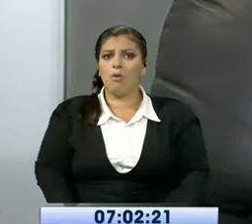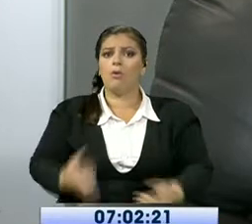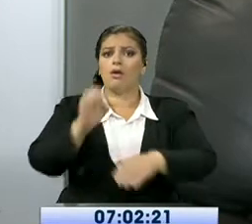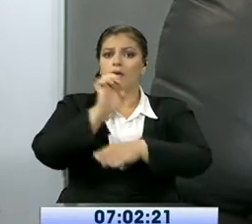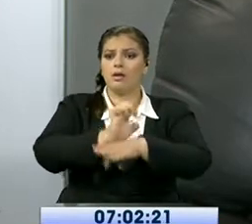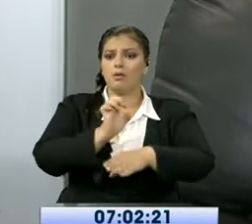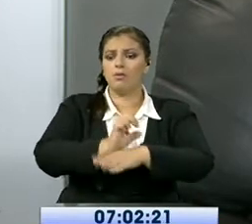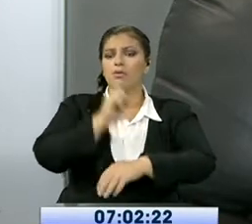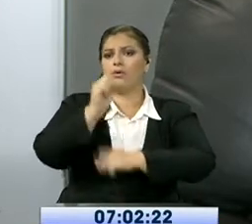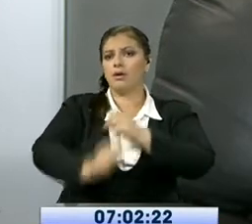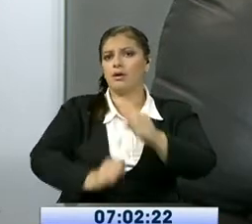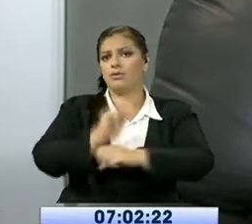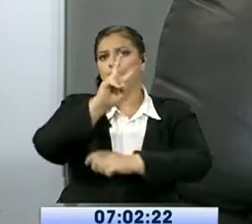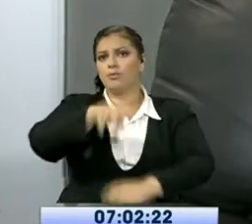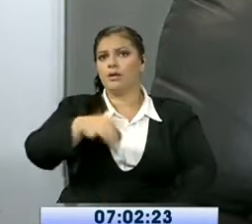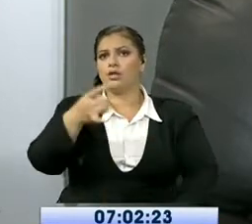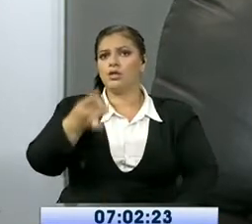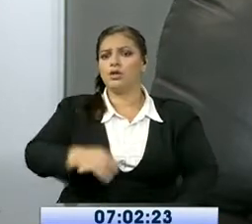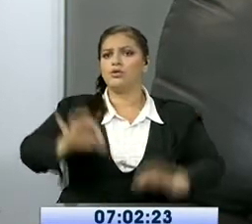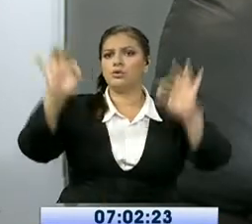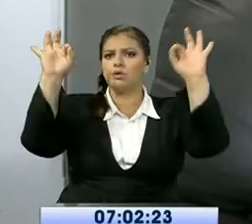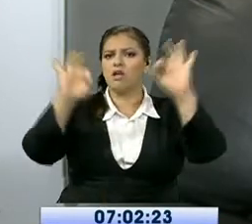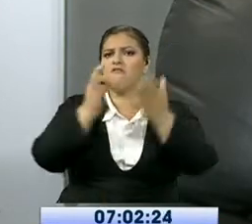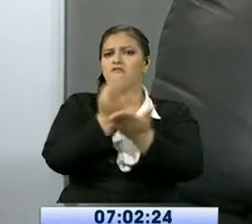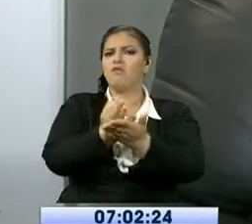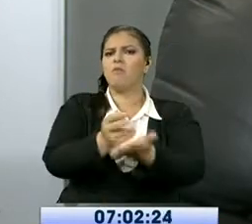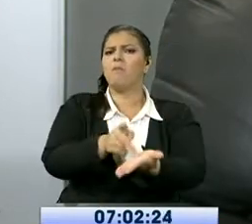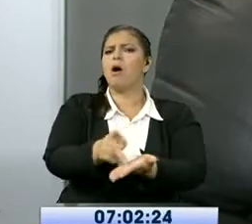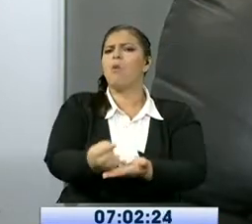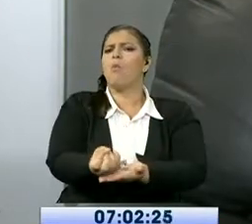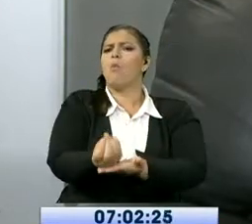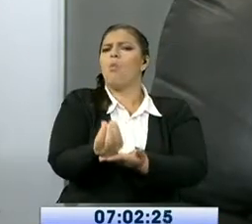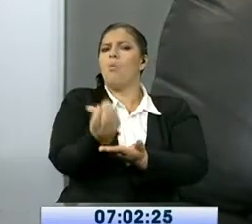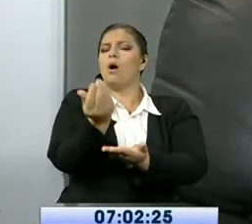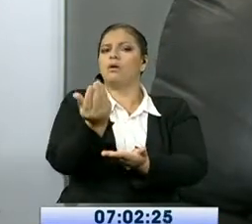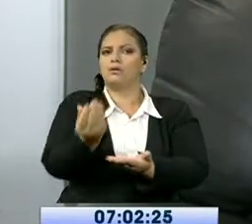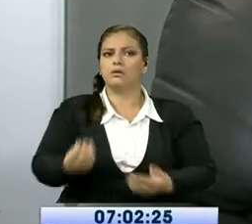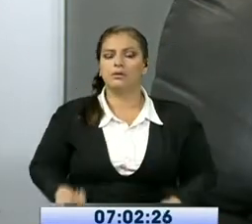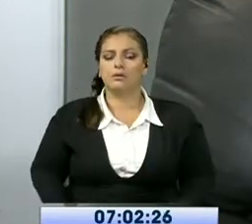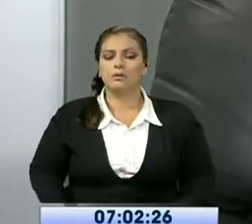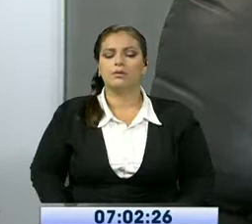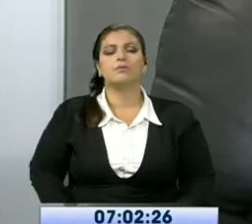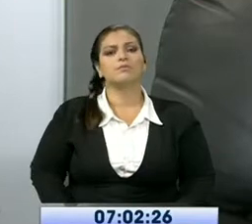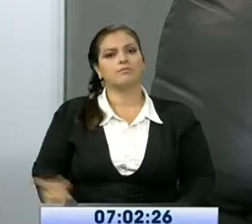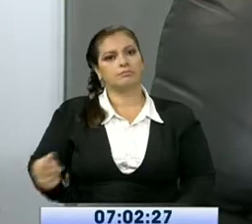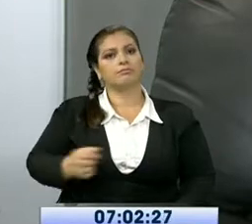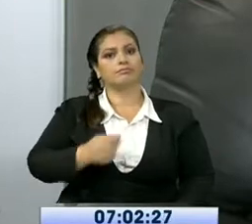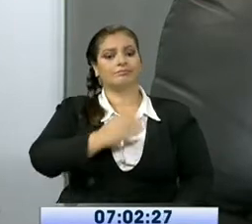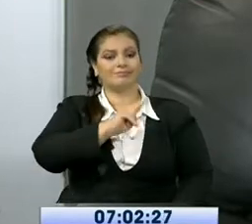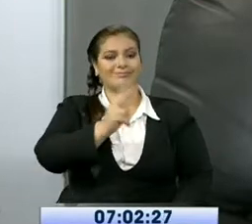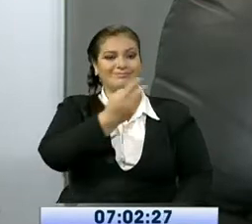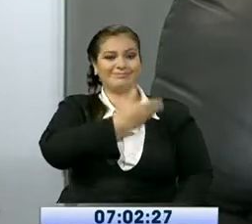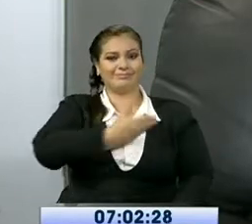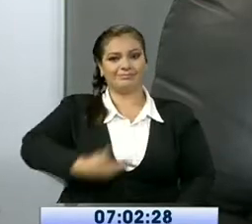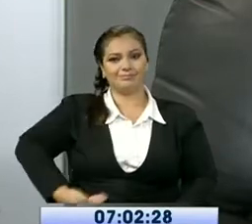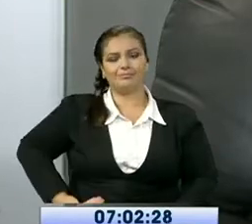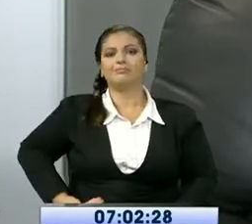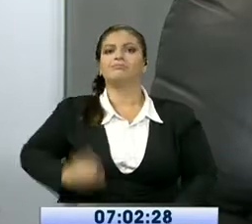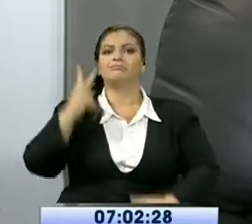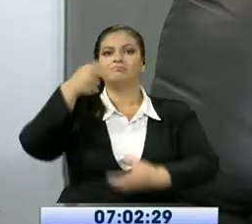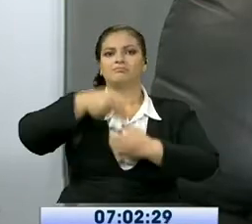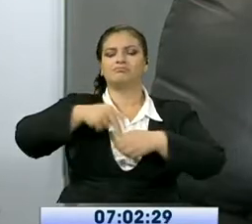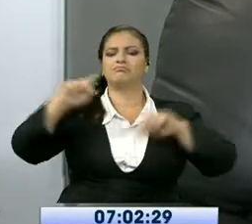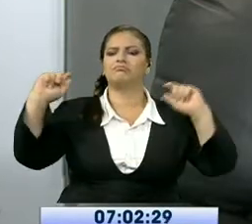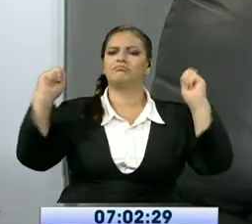el 2018. Además, la segunda mandataria participó de la presentación de la campaña Menos Pobreza, Más